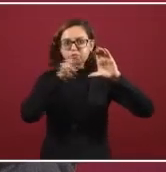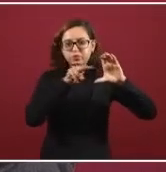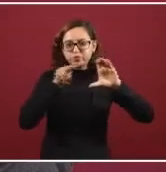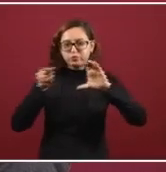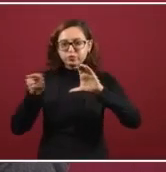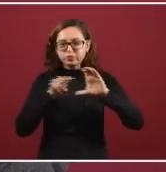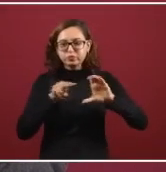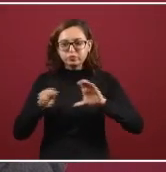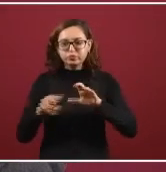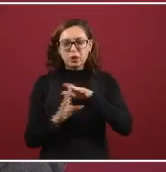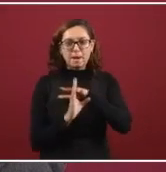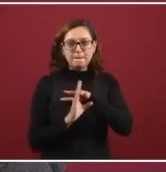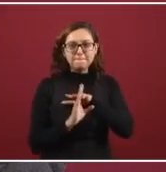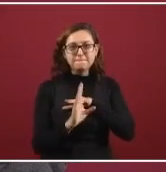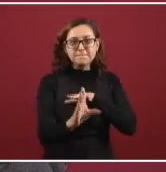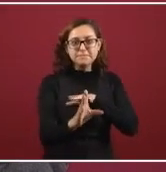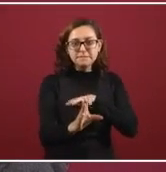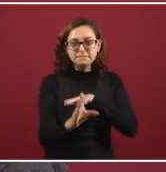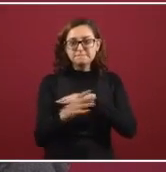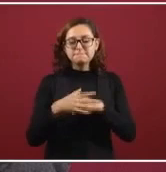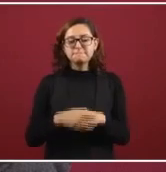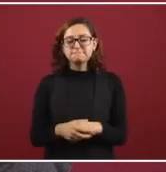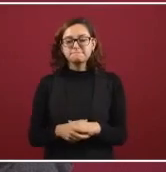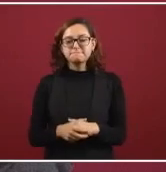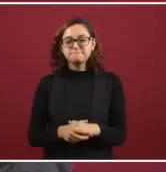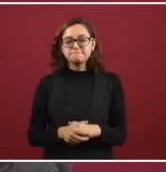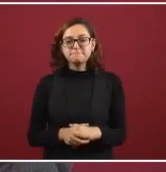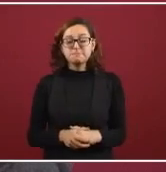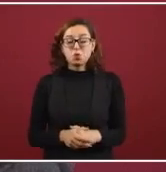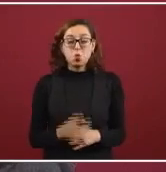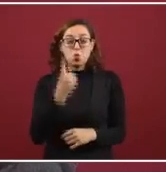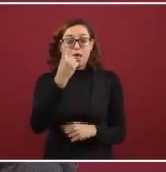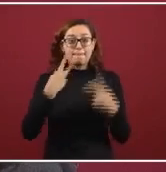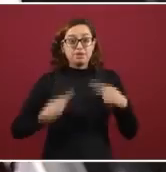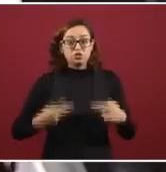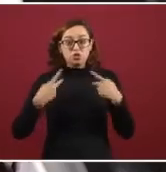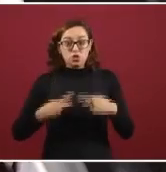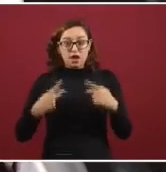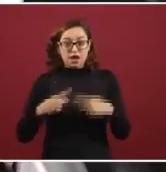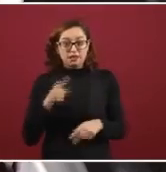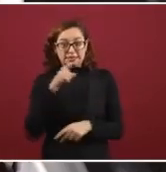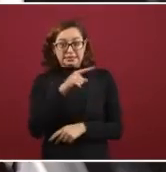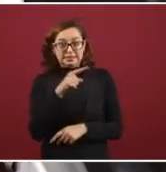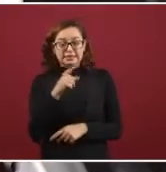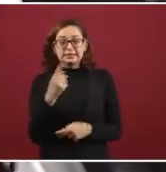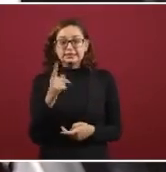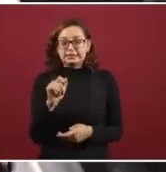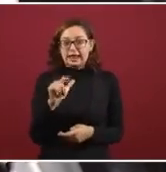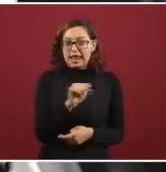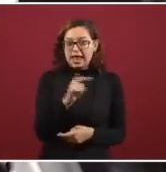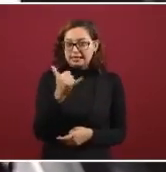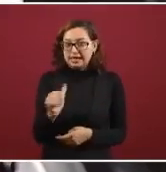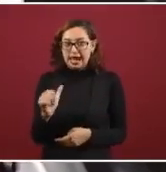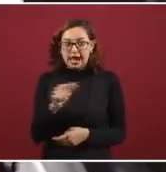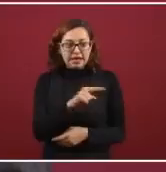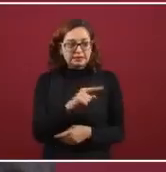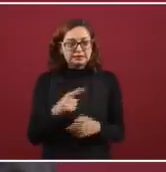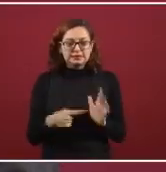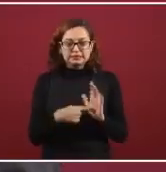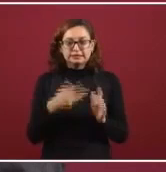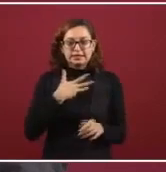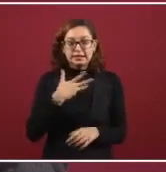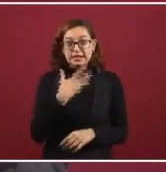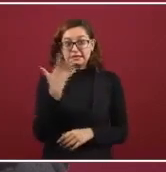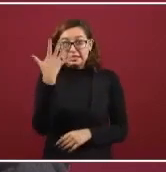Precisamente una persona de Celaya, propietario de 5 de esos vehículos. Se ha avanzado mucho ya en eso y pronto tendremos